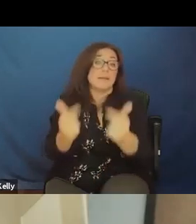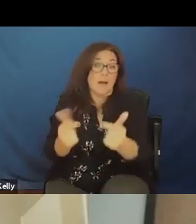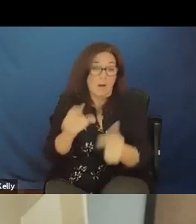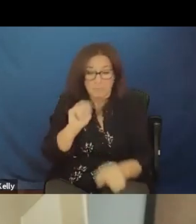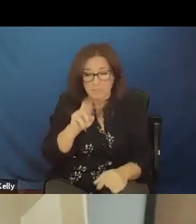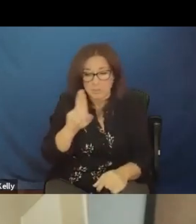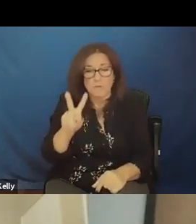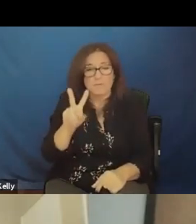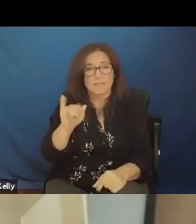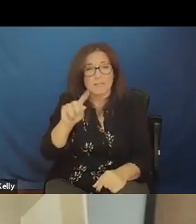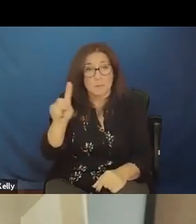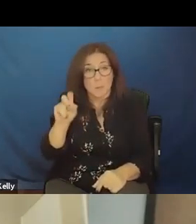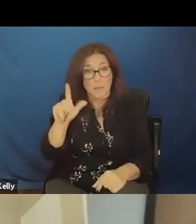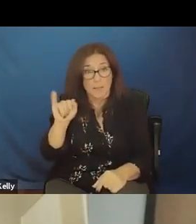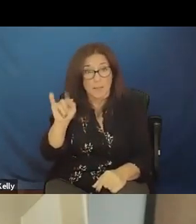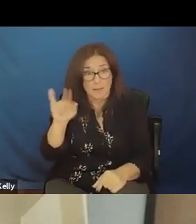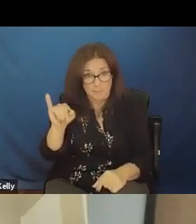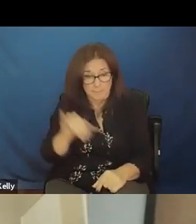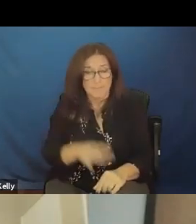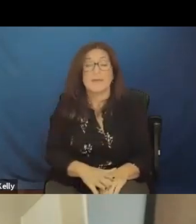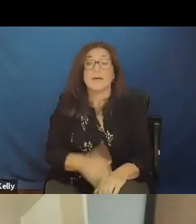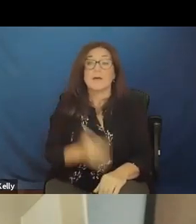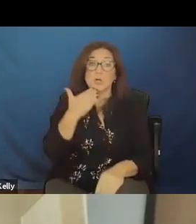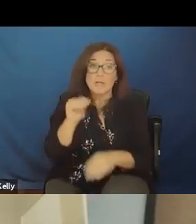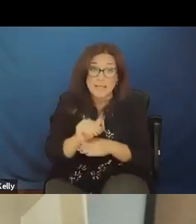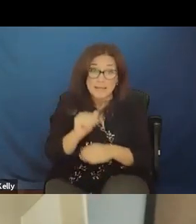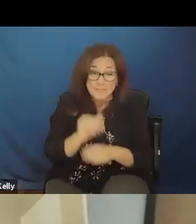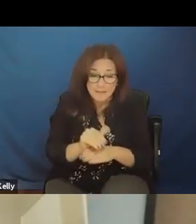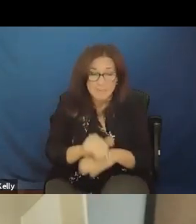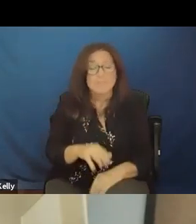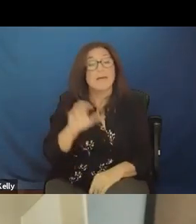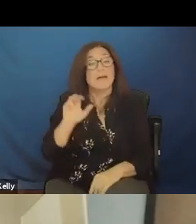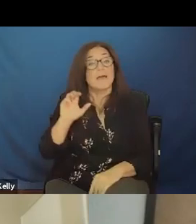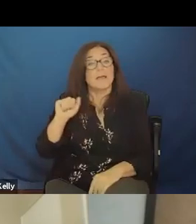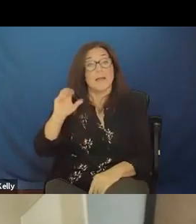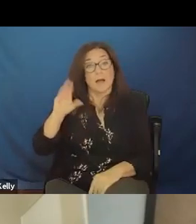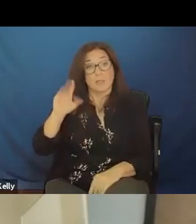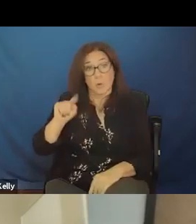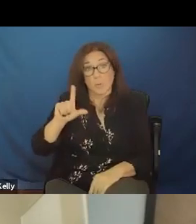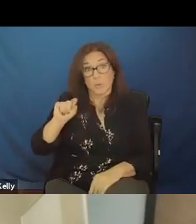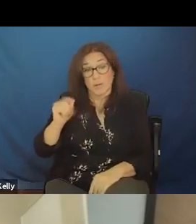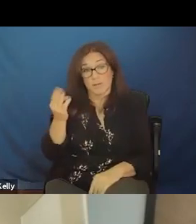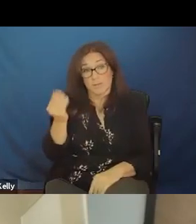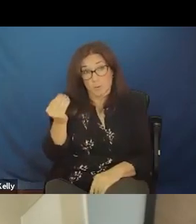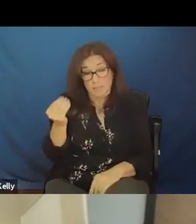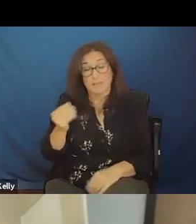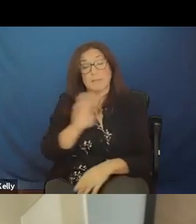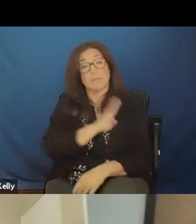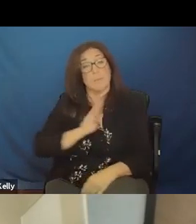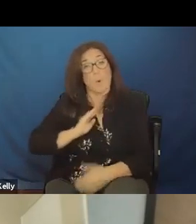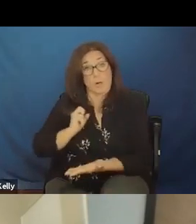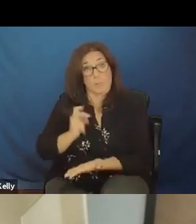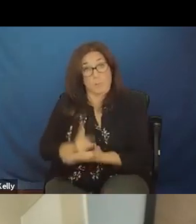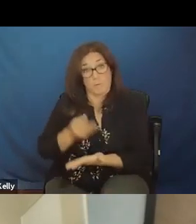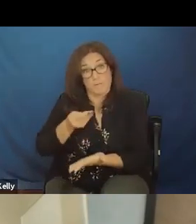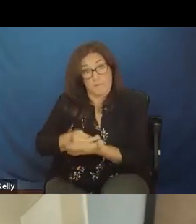miembros del consejo superintendente maldonado en octubre del 2014 él consejo aprobó